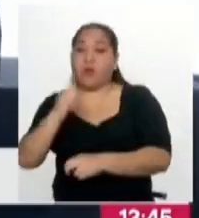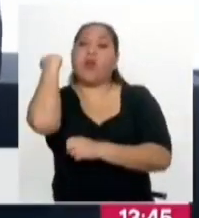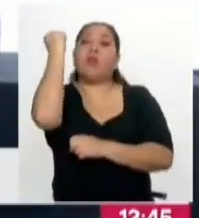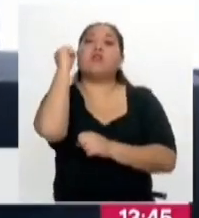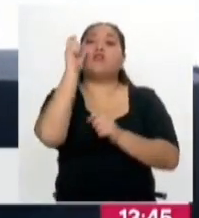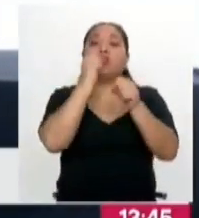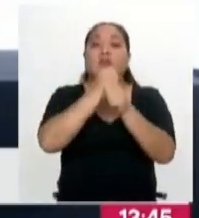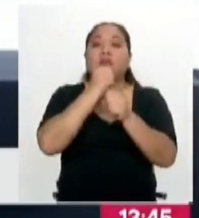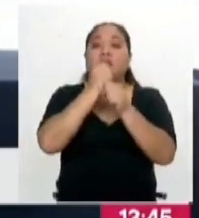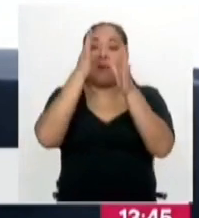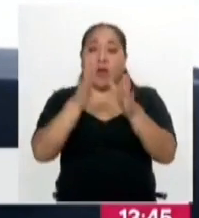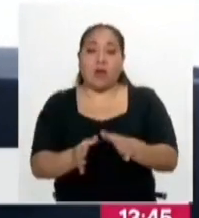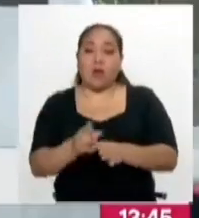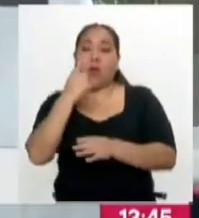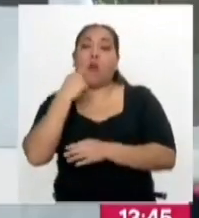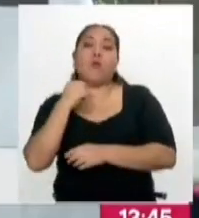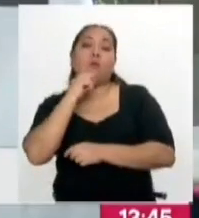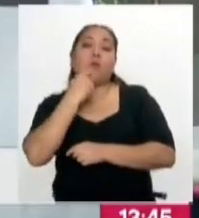trabajadoras.